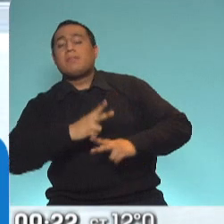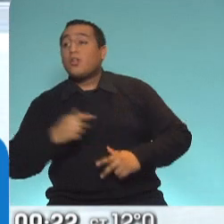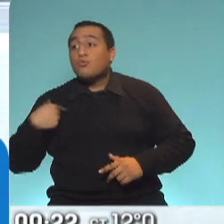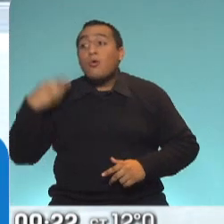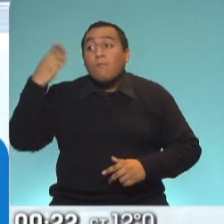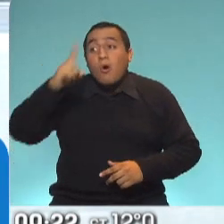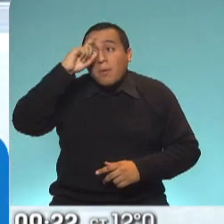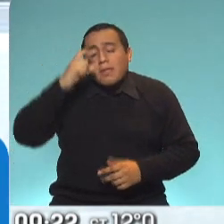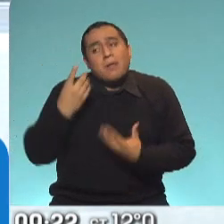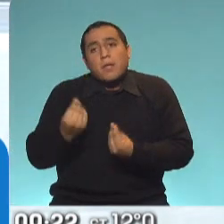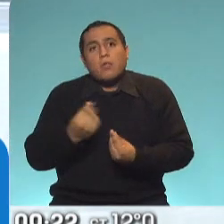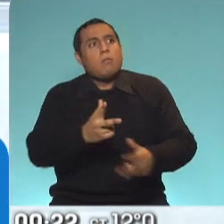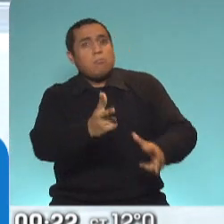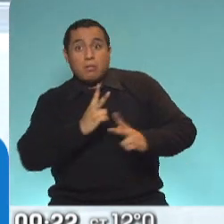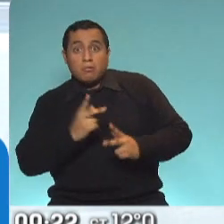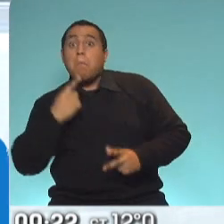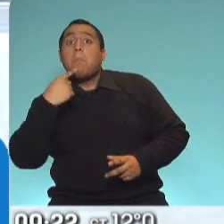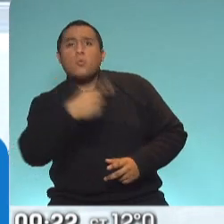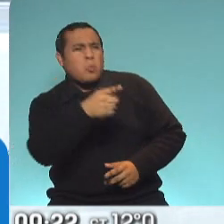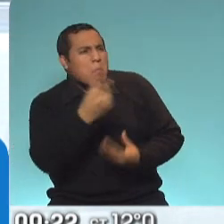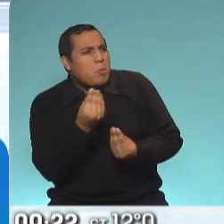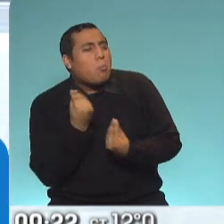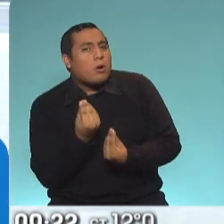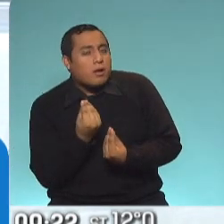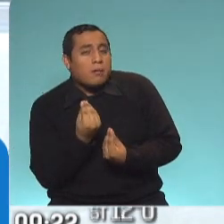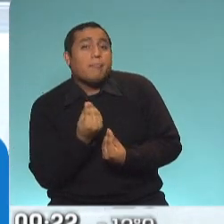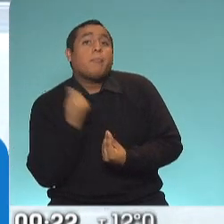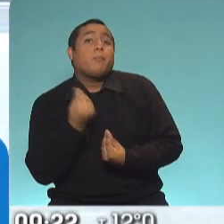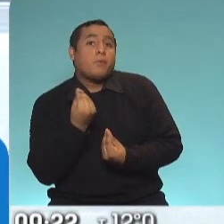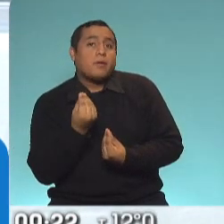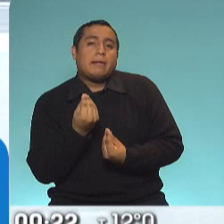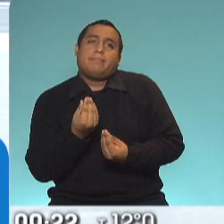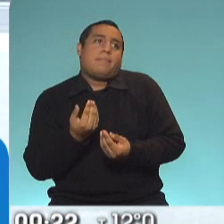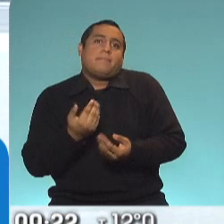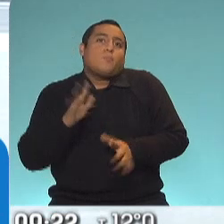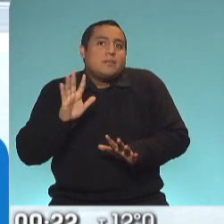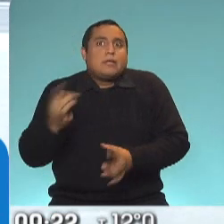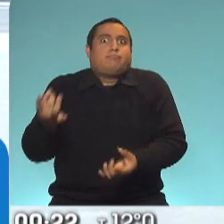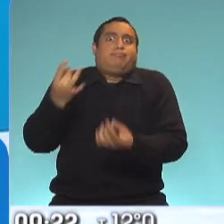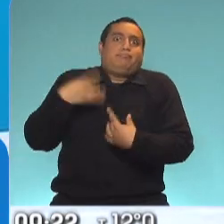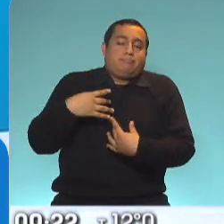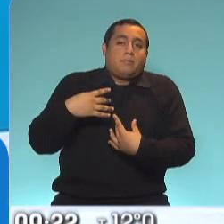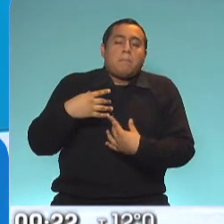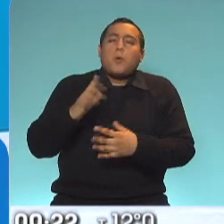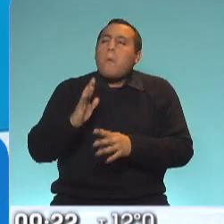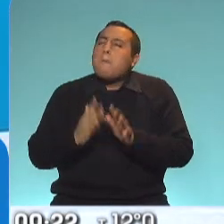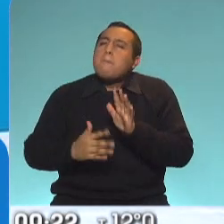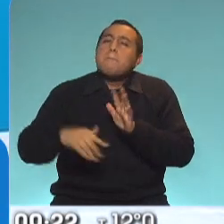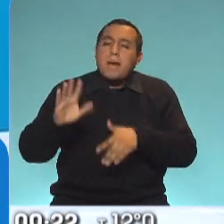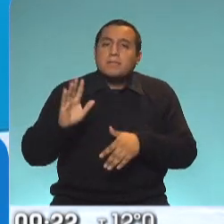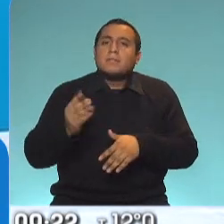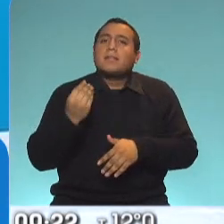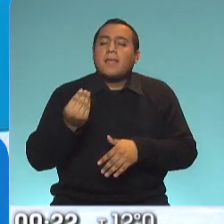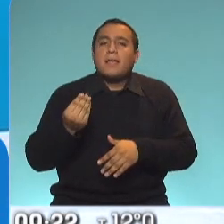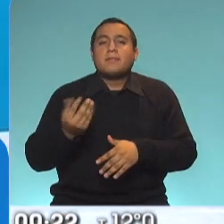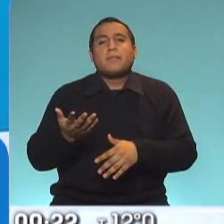cuando preguntamos por qué les da miedo ir al hospital, por un lado es la mayor posibilidad de infección, pero sobre todo porque hay antecedentes